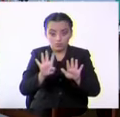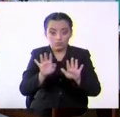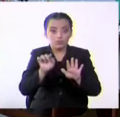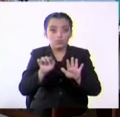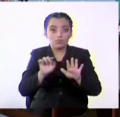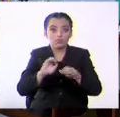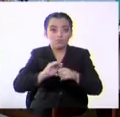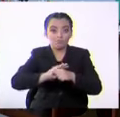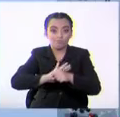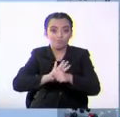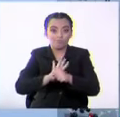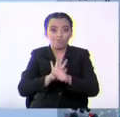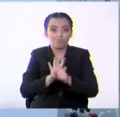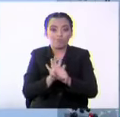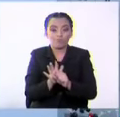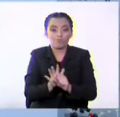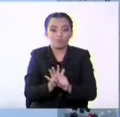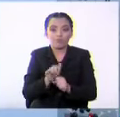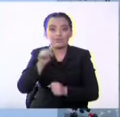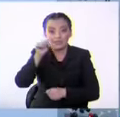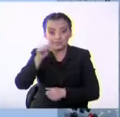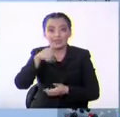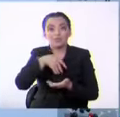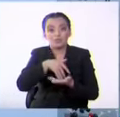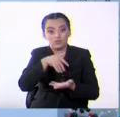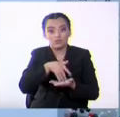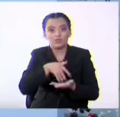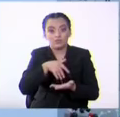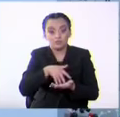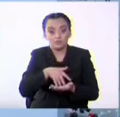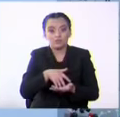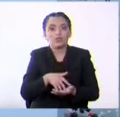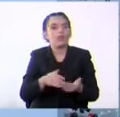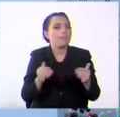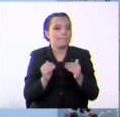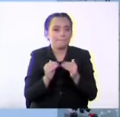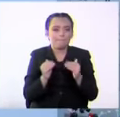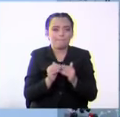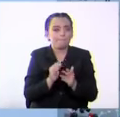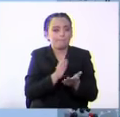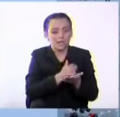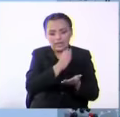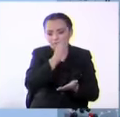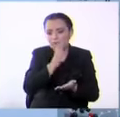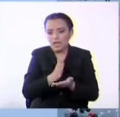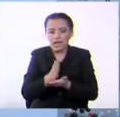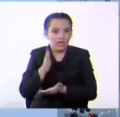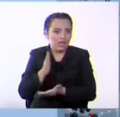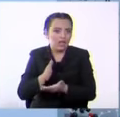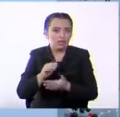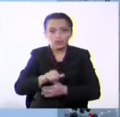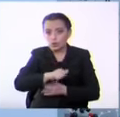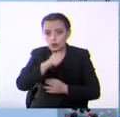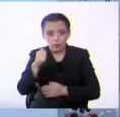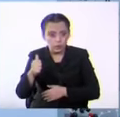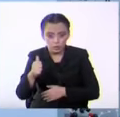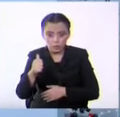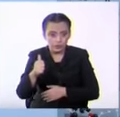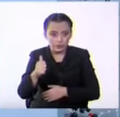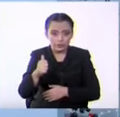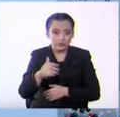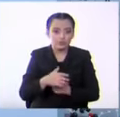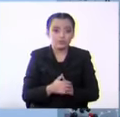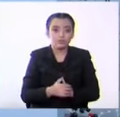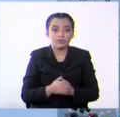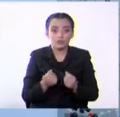está diezmando nuestra población, pero eso pasa también con los animales y con otras especies y puede llegar incluso a la